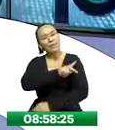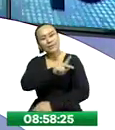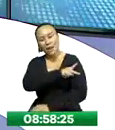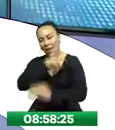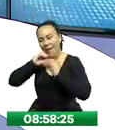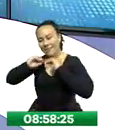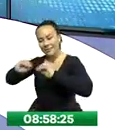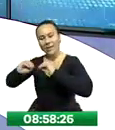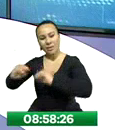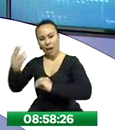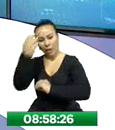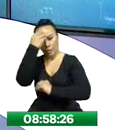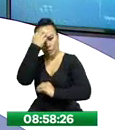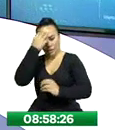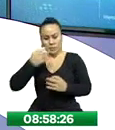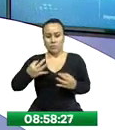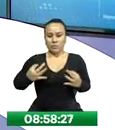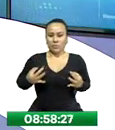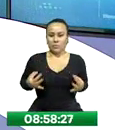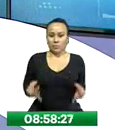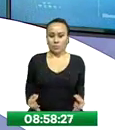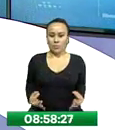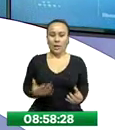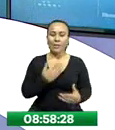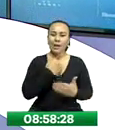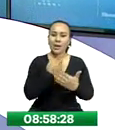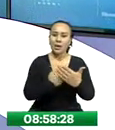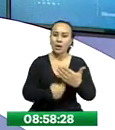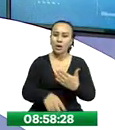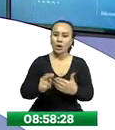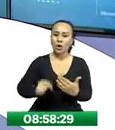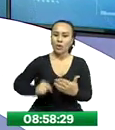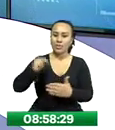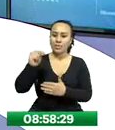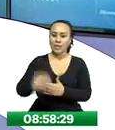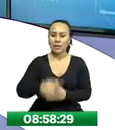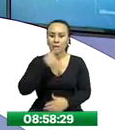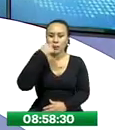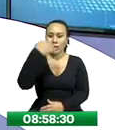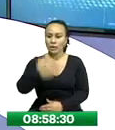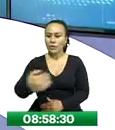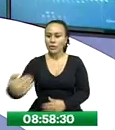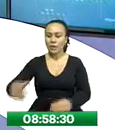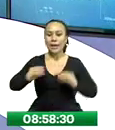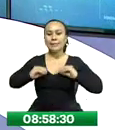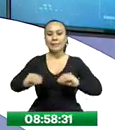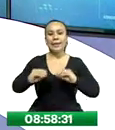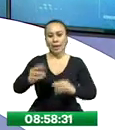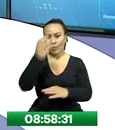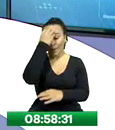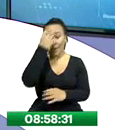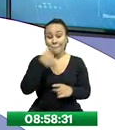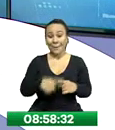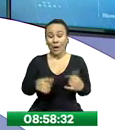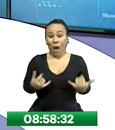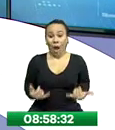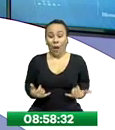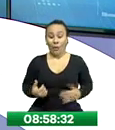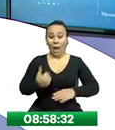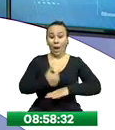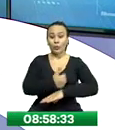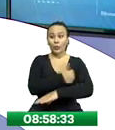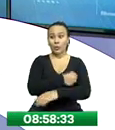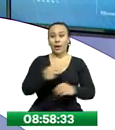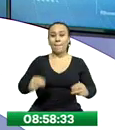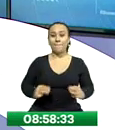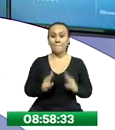los rectores de la moral justamente de nuestros hijos, nuestros nietos, de los menores. Autoridades de educación del Cantón Milagro en